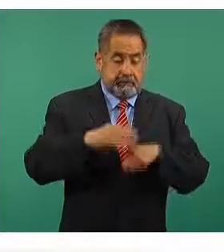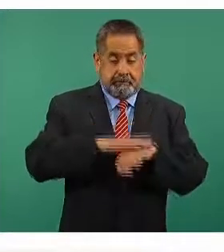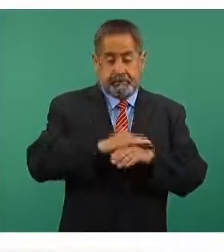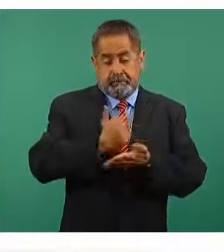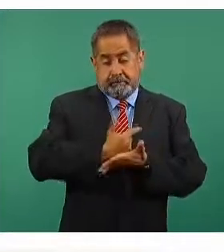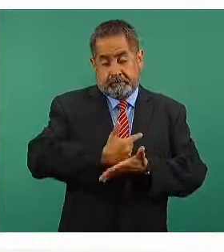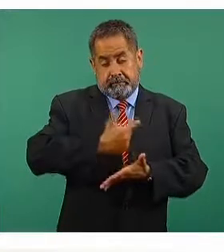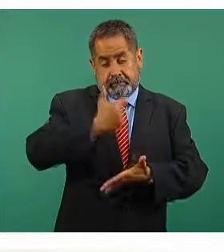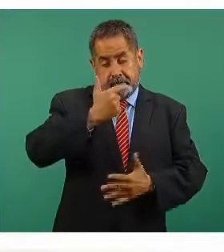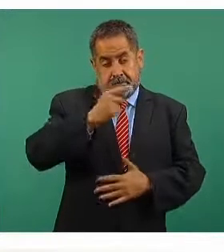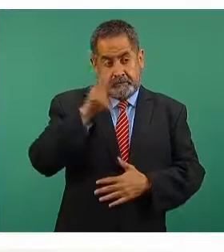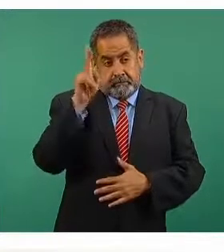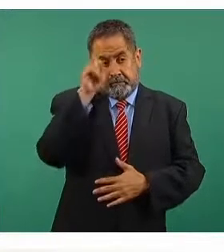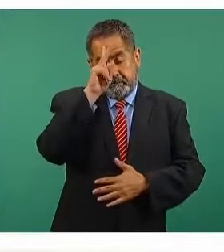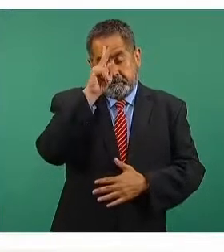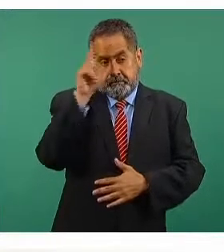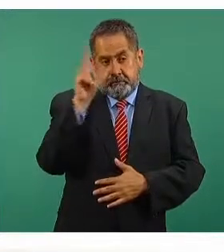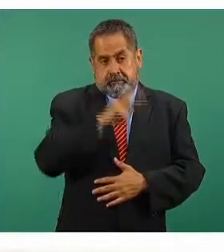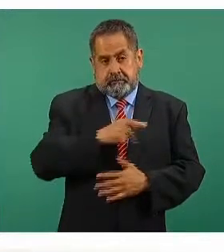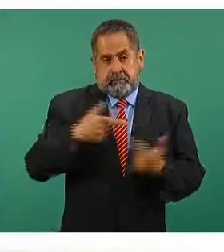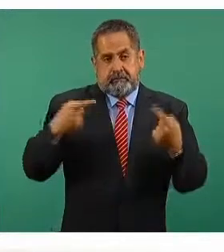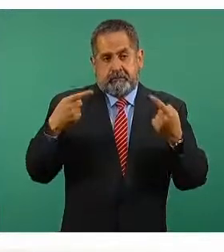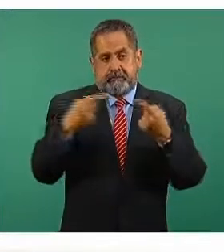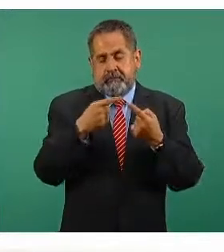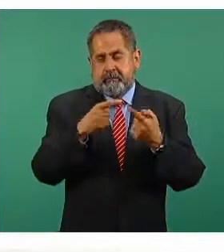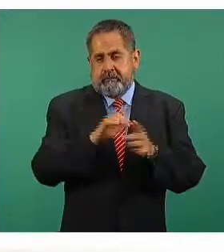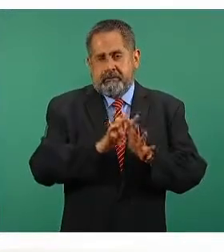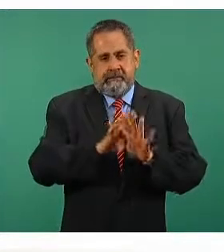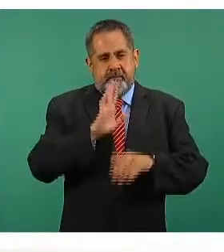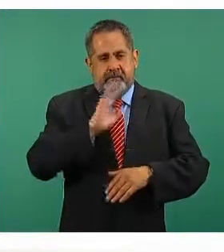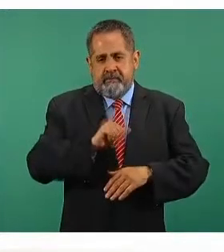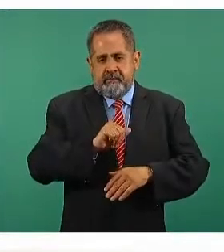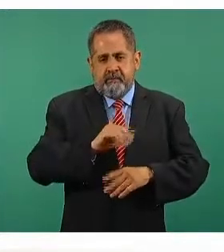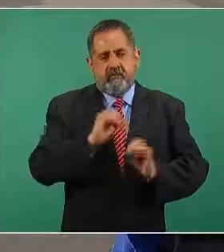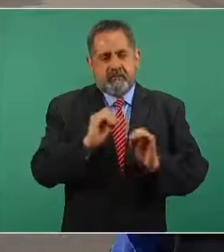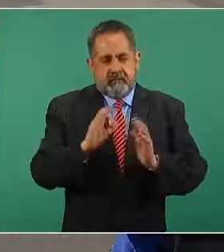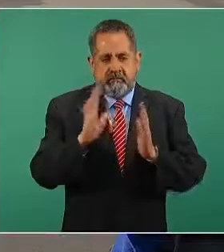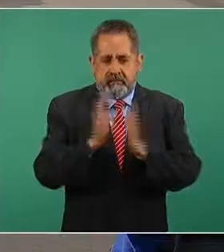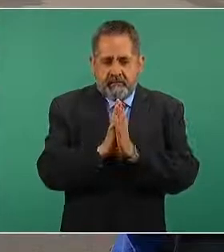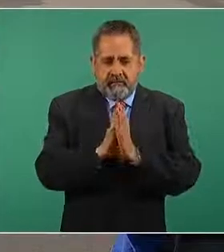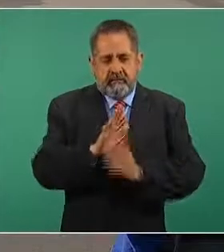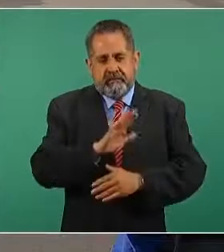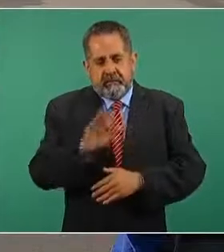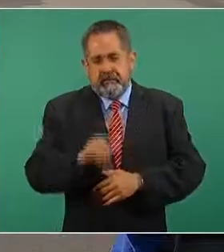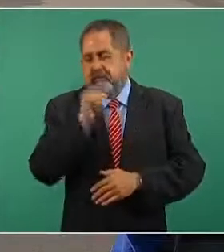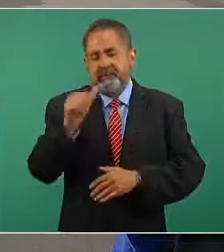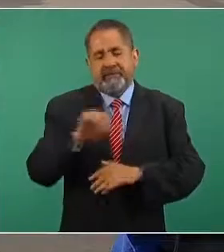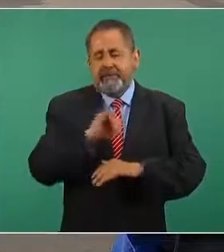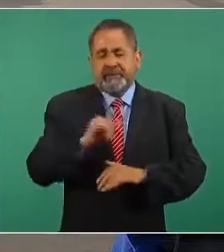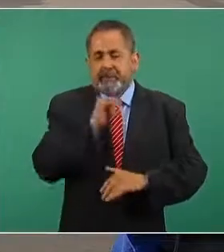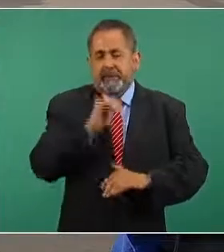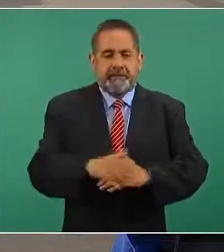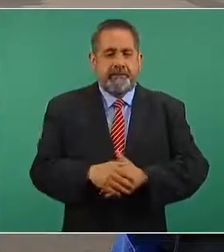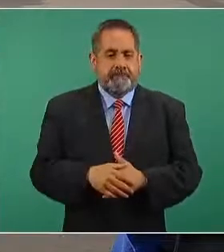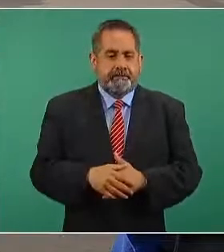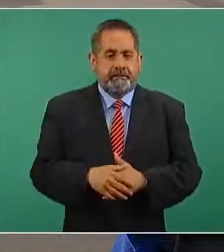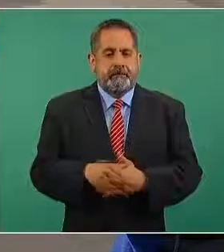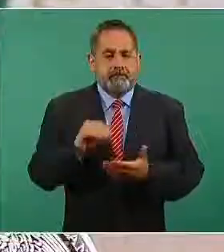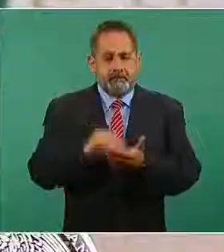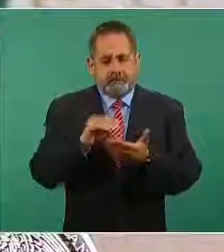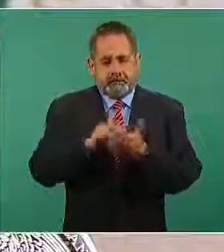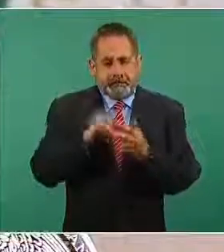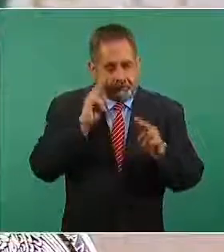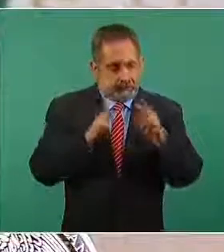que le resulte en un daño permanente y mucho menos fatal. Esto es importante porque seguimos verificando por